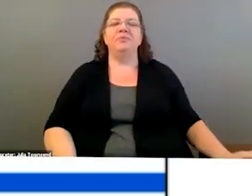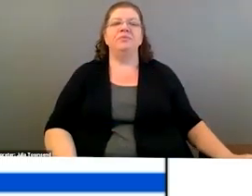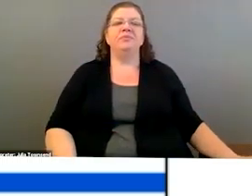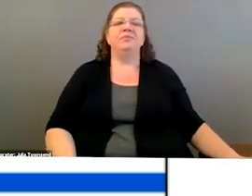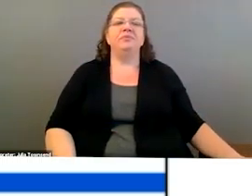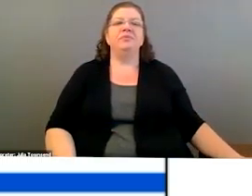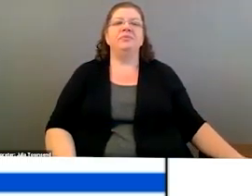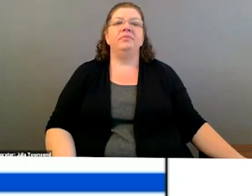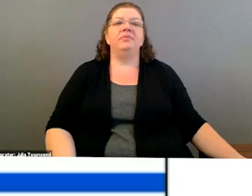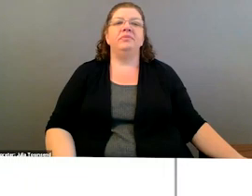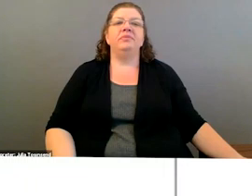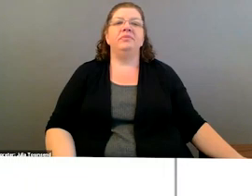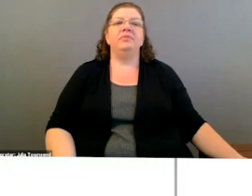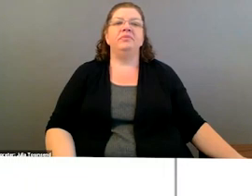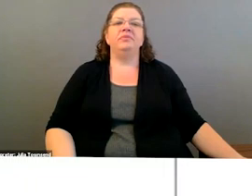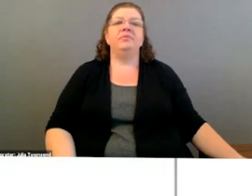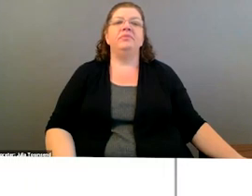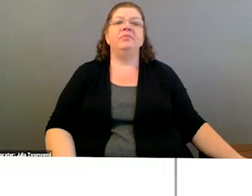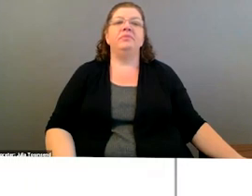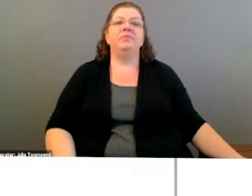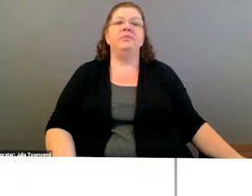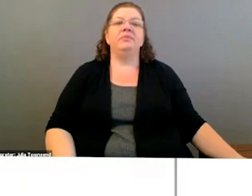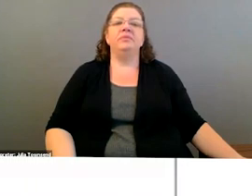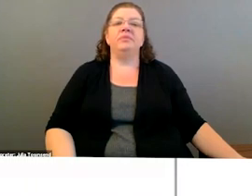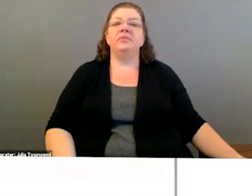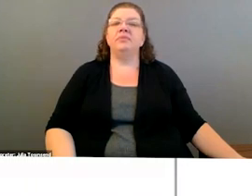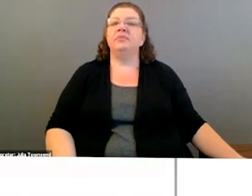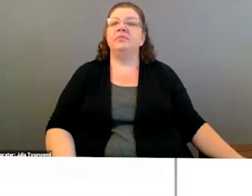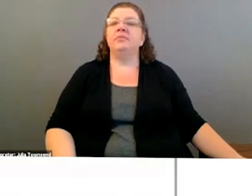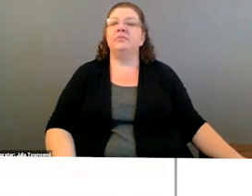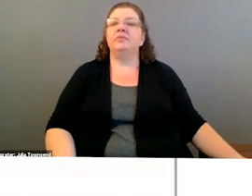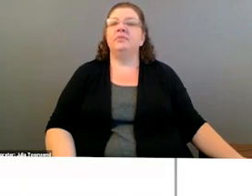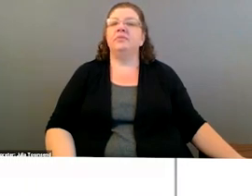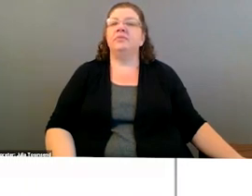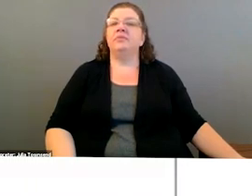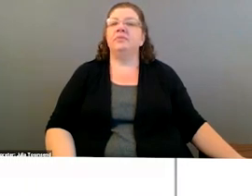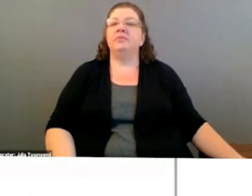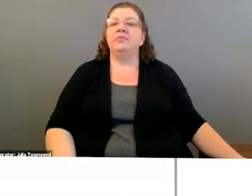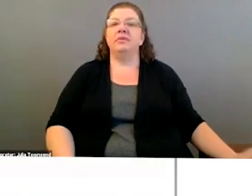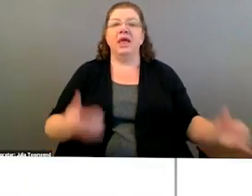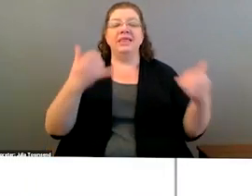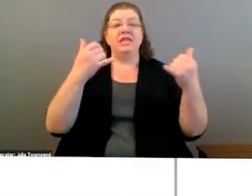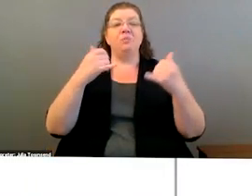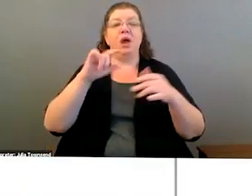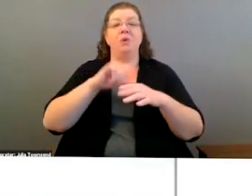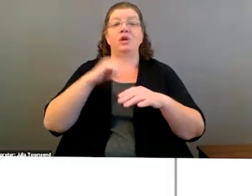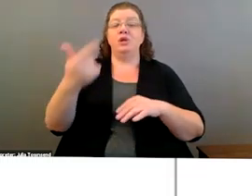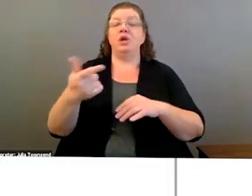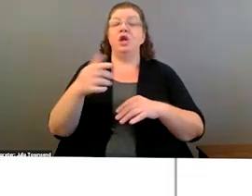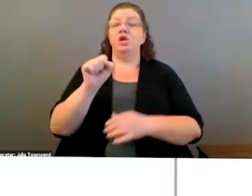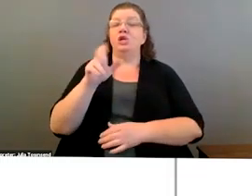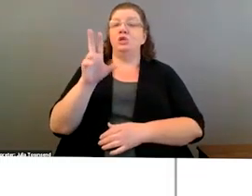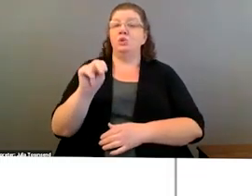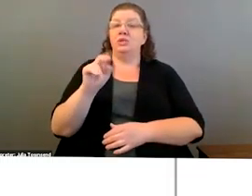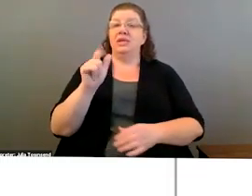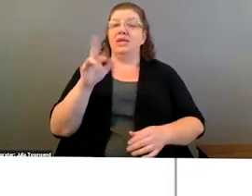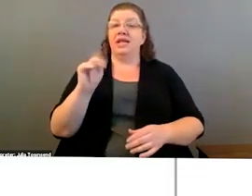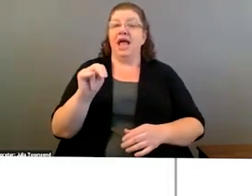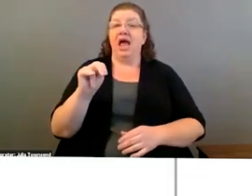mostrándole aquí los factores que impulsan nuestro trabajo en este momento le voy a hacer la palabra la señora susan hayward